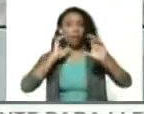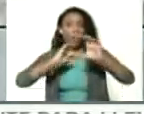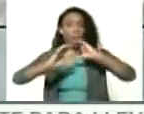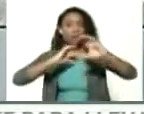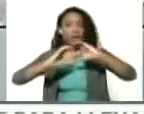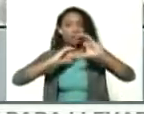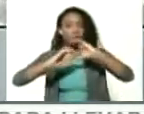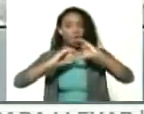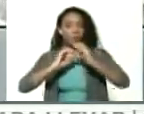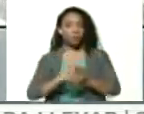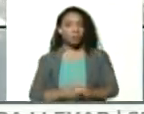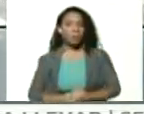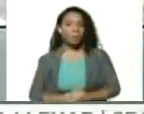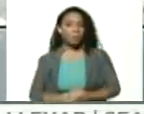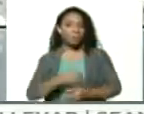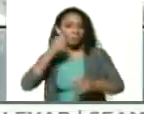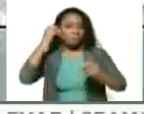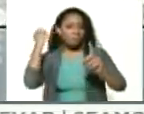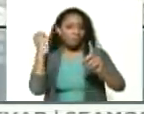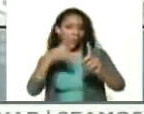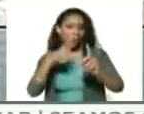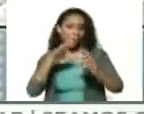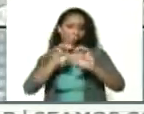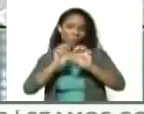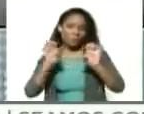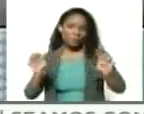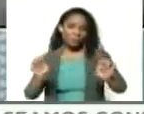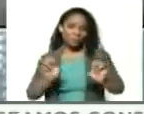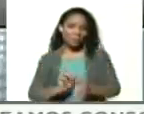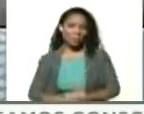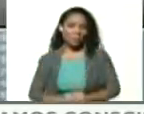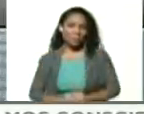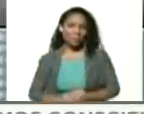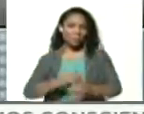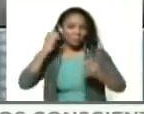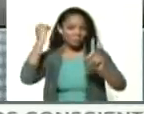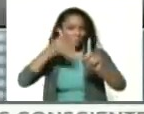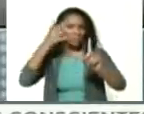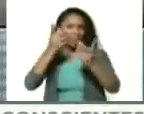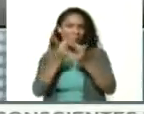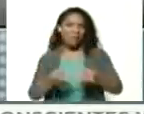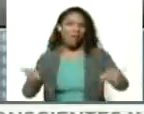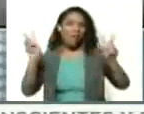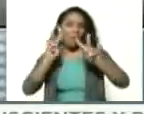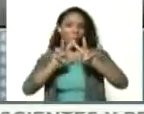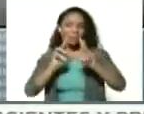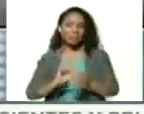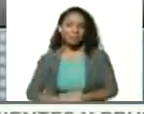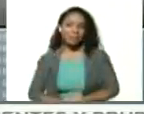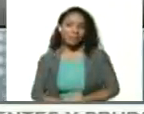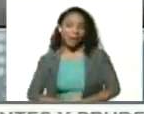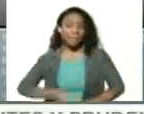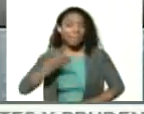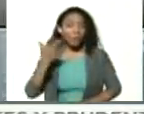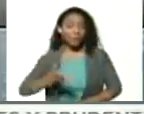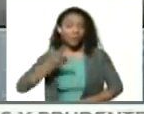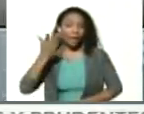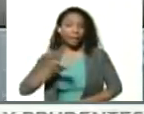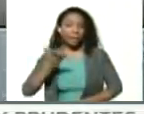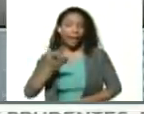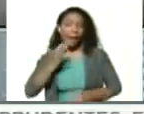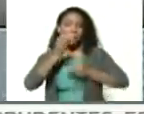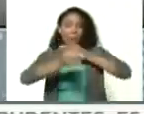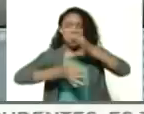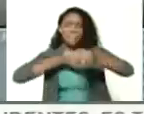comunicacional que tiene impacto educativo, que forja valores, es muy importante